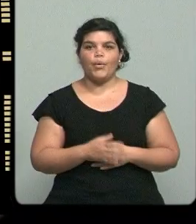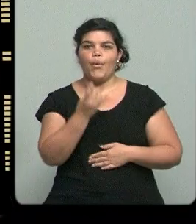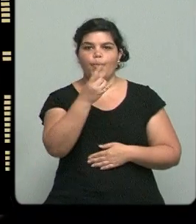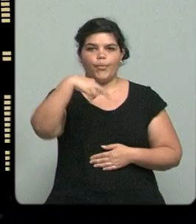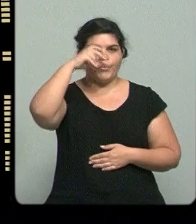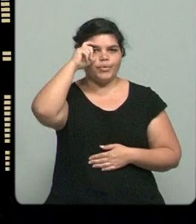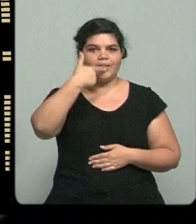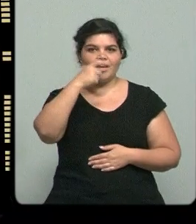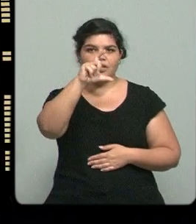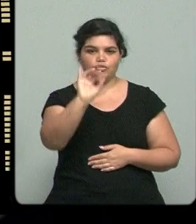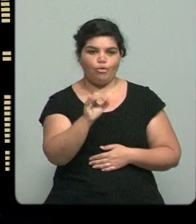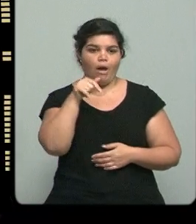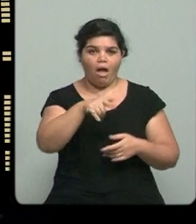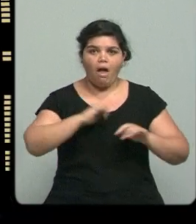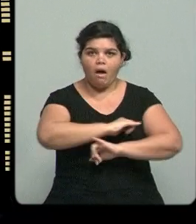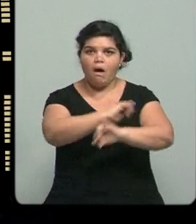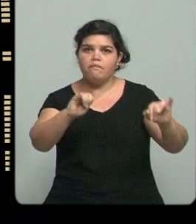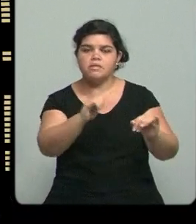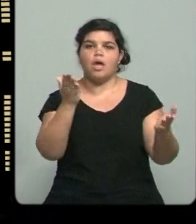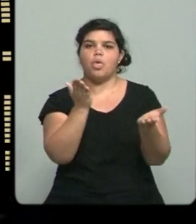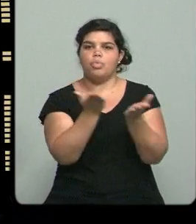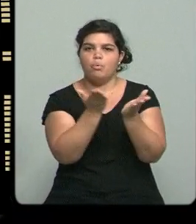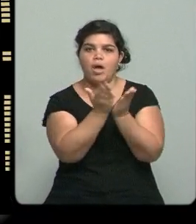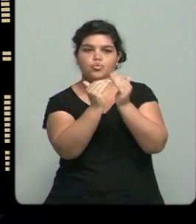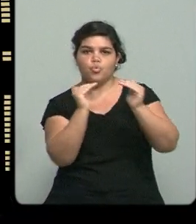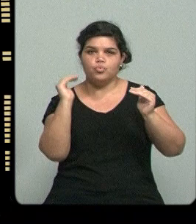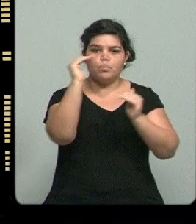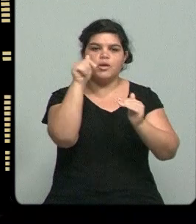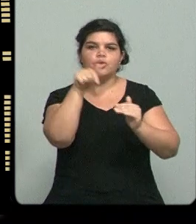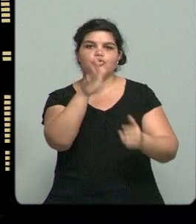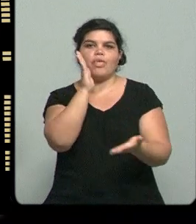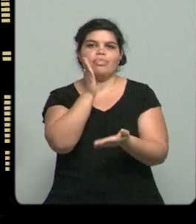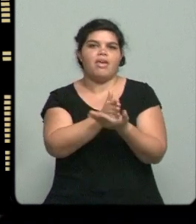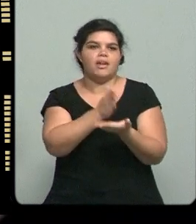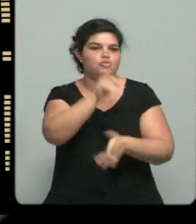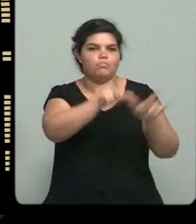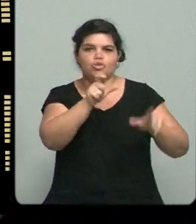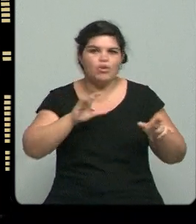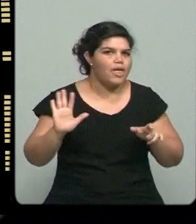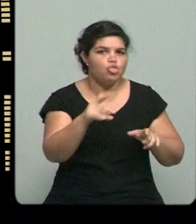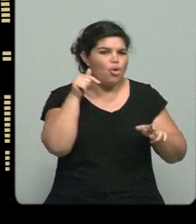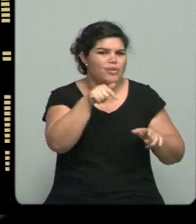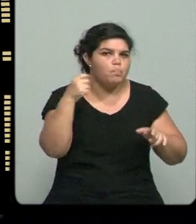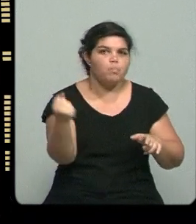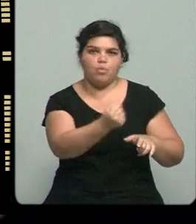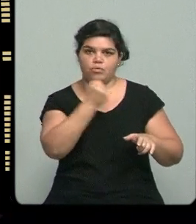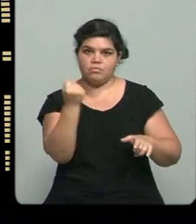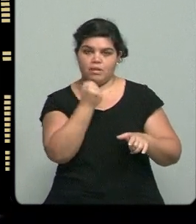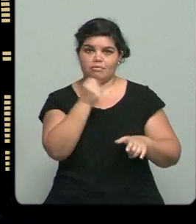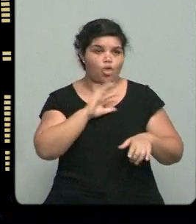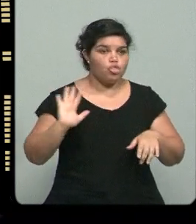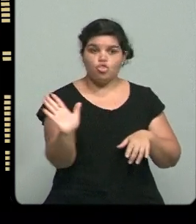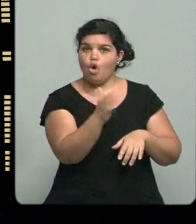La UNESCO ha destacado en varias ocasiones que la educación superior es un derecho humano fundamental, que nos incluye a todos